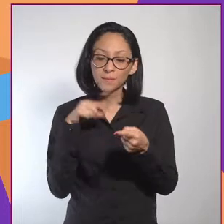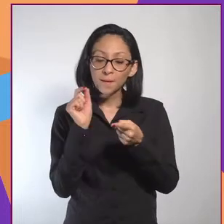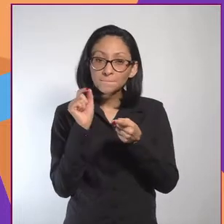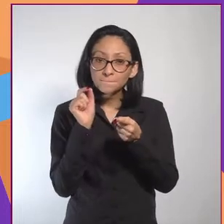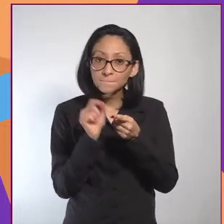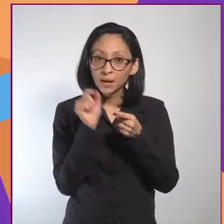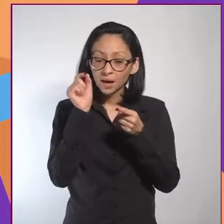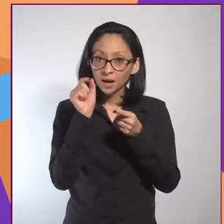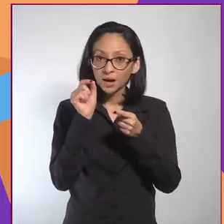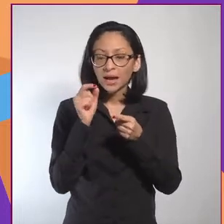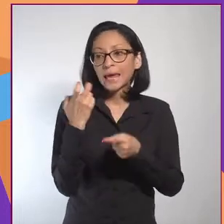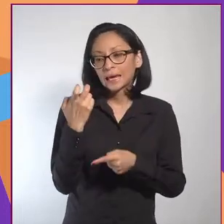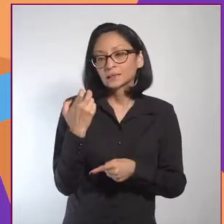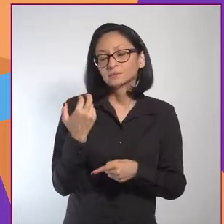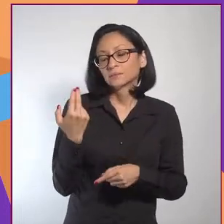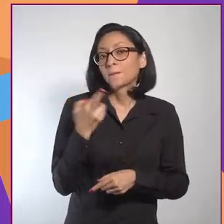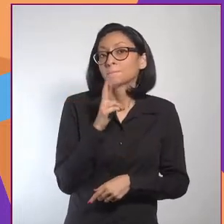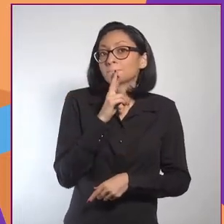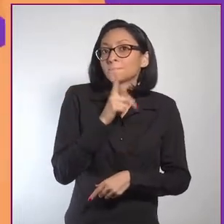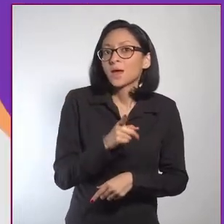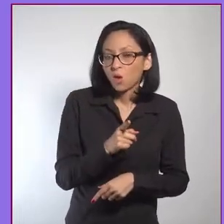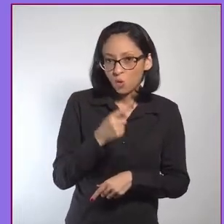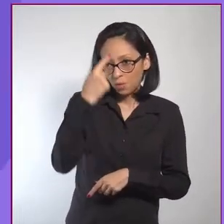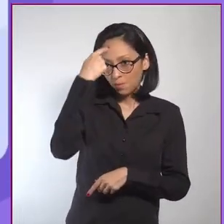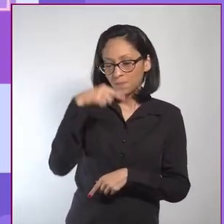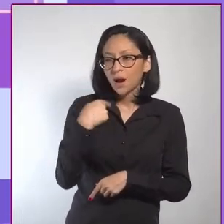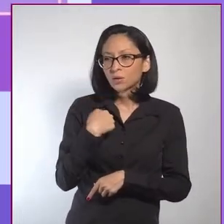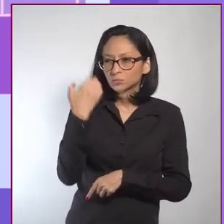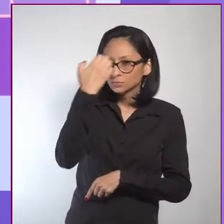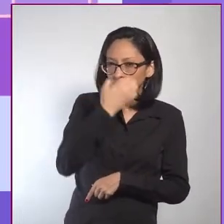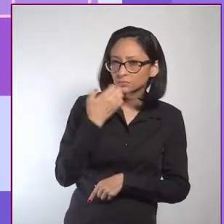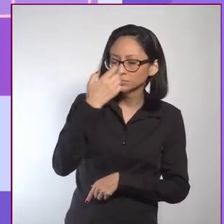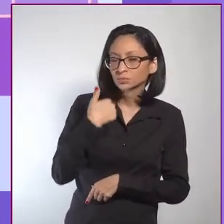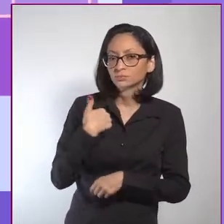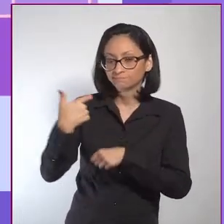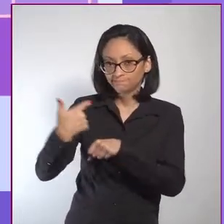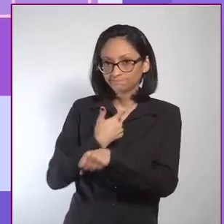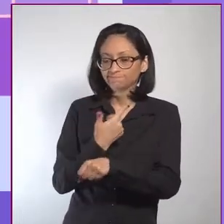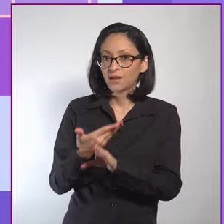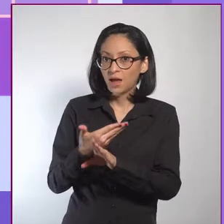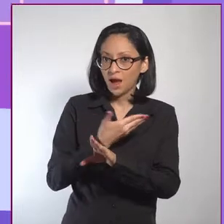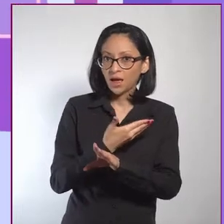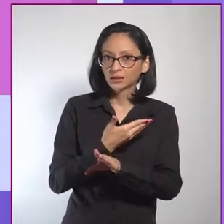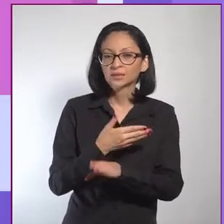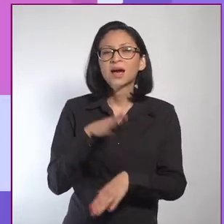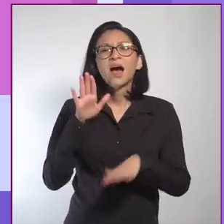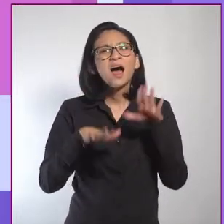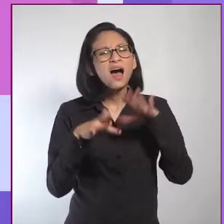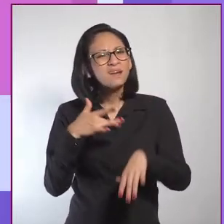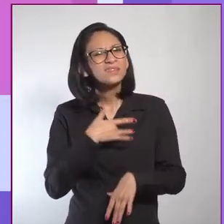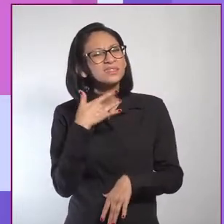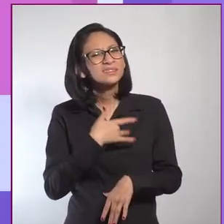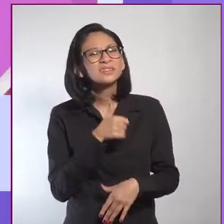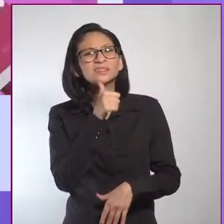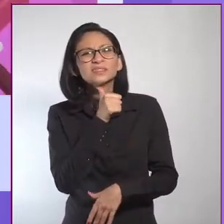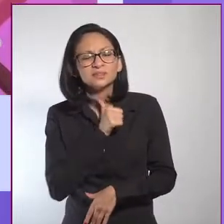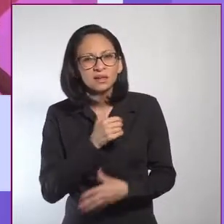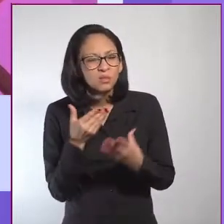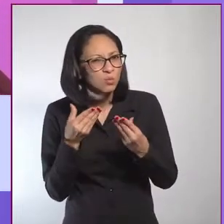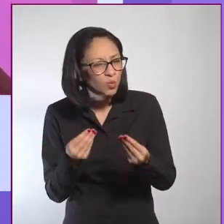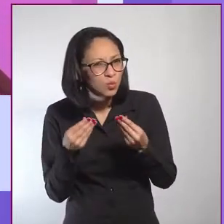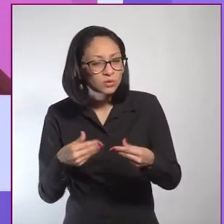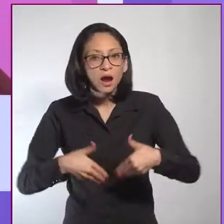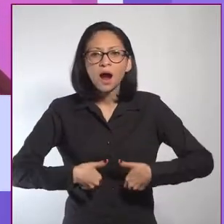mejor manera de detectarla de manera oportuna. En algunos casos se manifiesta por mucha sed, mucha hambre, pérdida